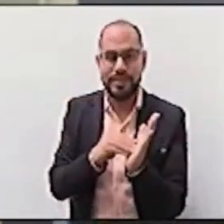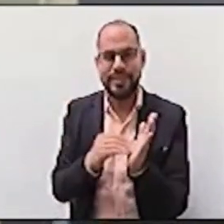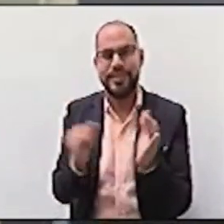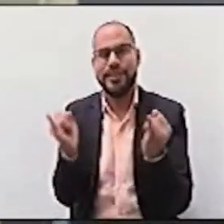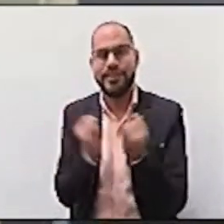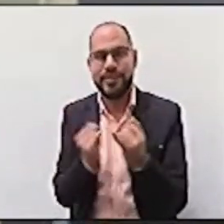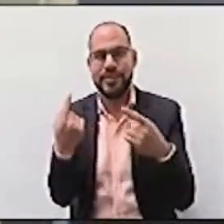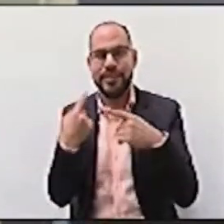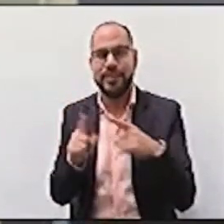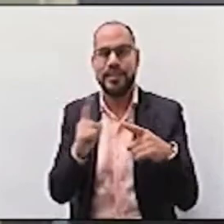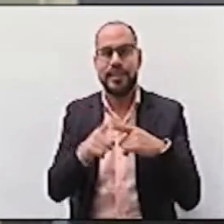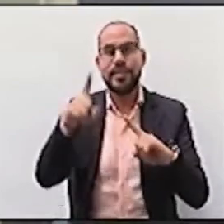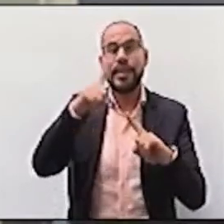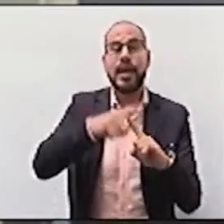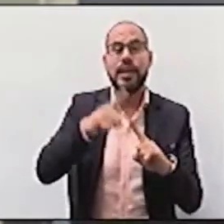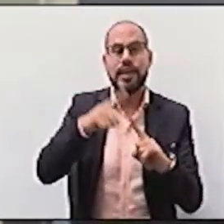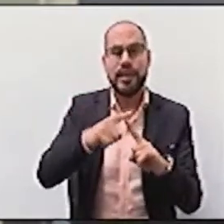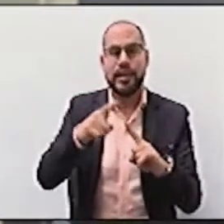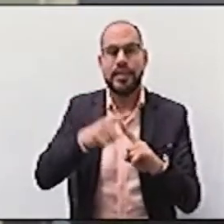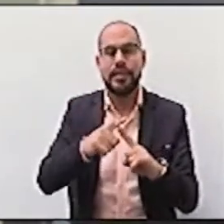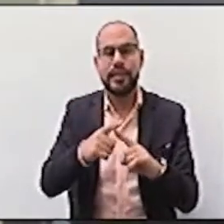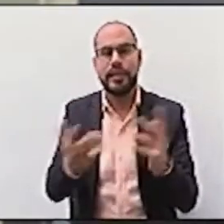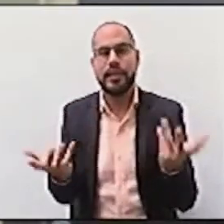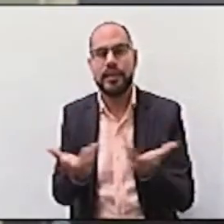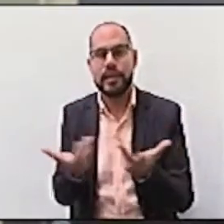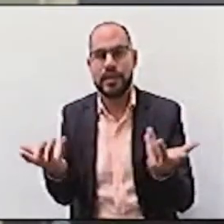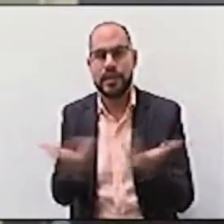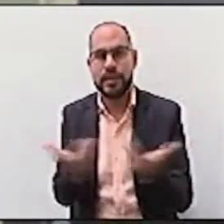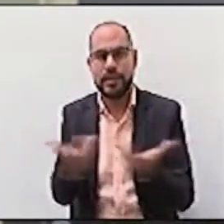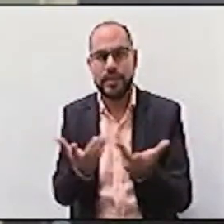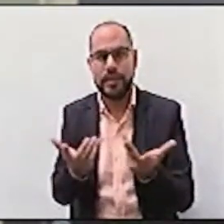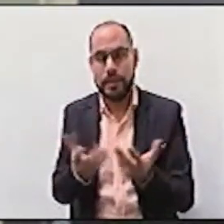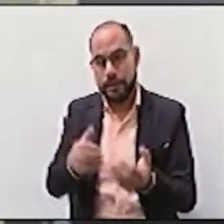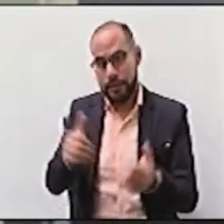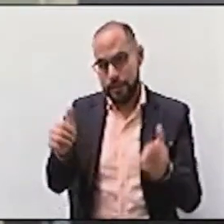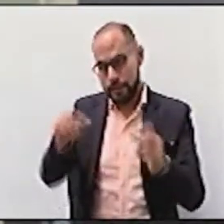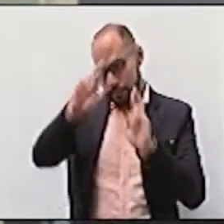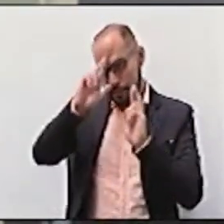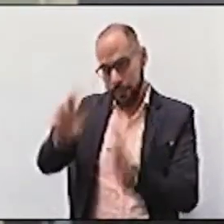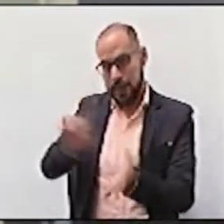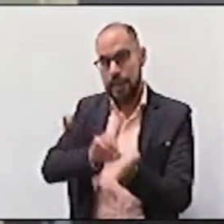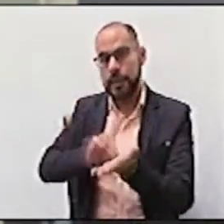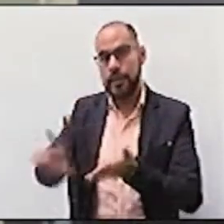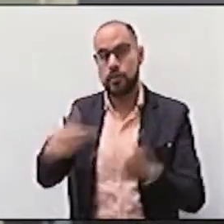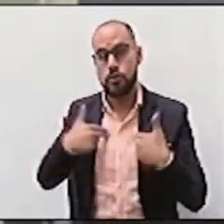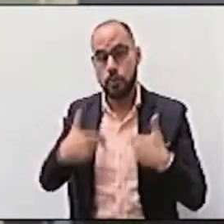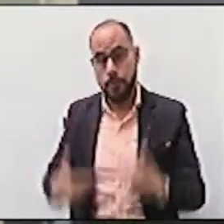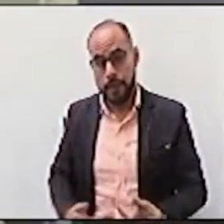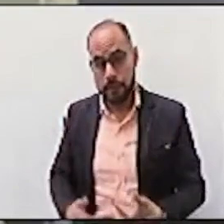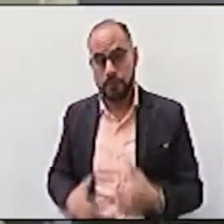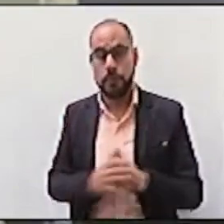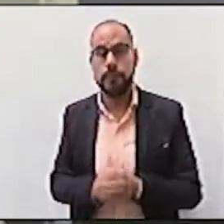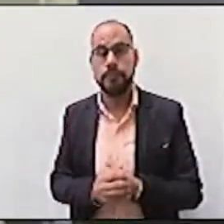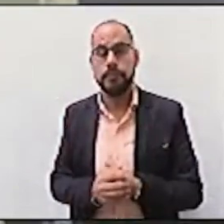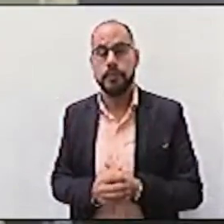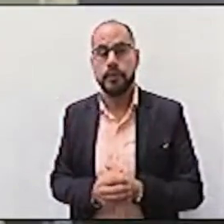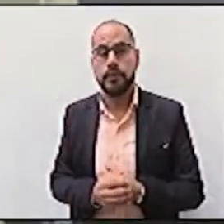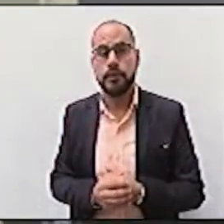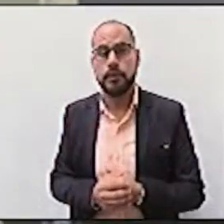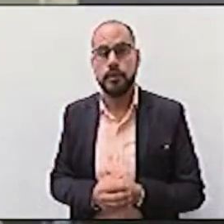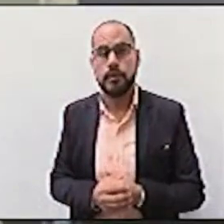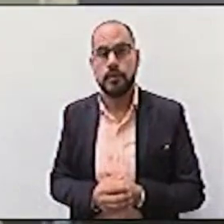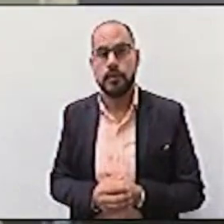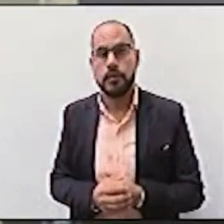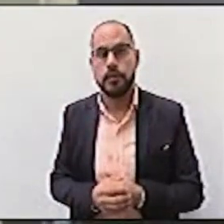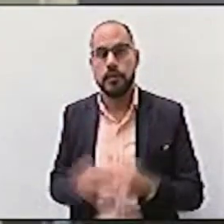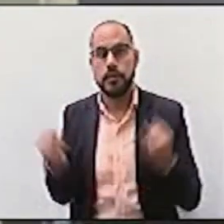que estas tareas tienen que llevarse a cabo en estricto respeto a los derechos humanos y que